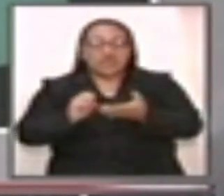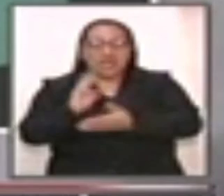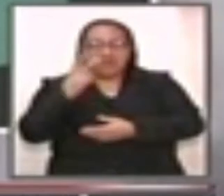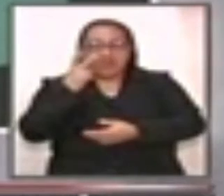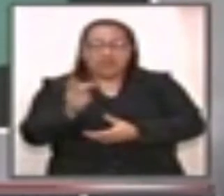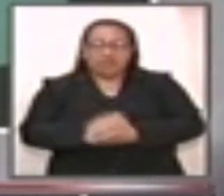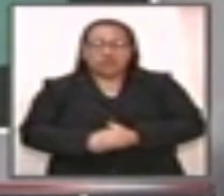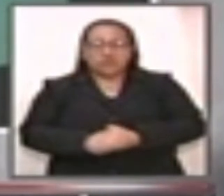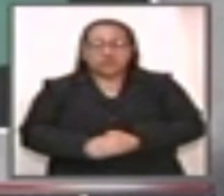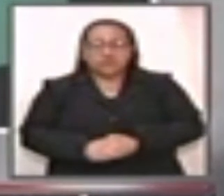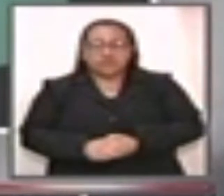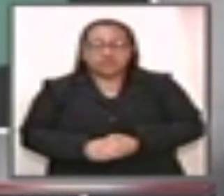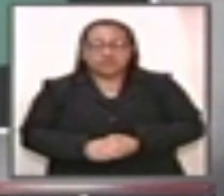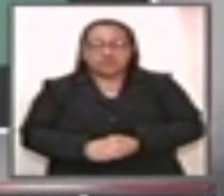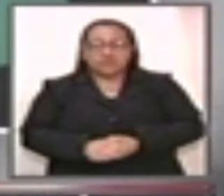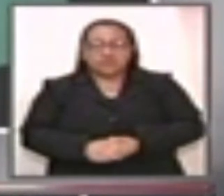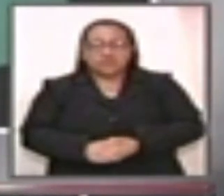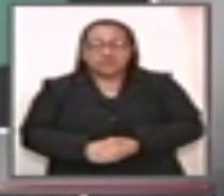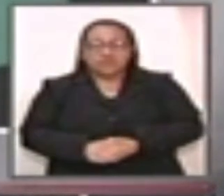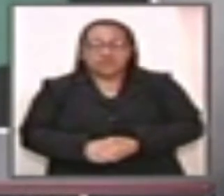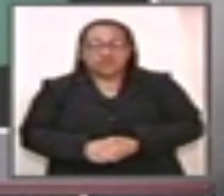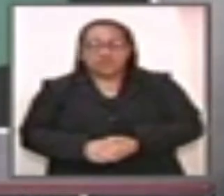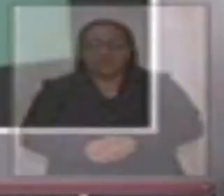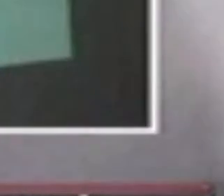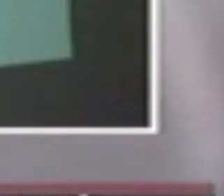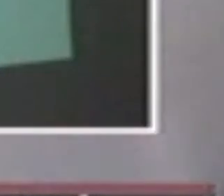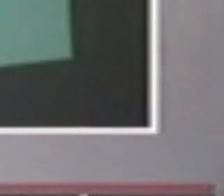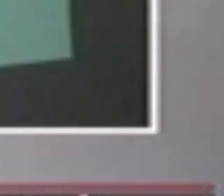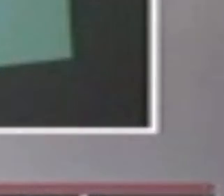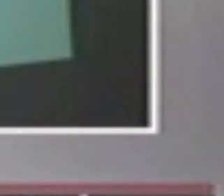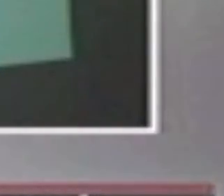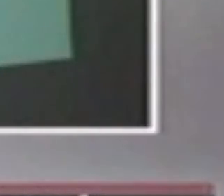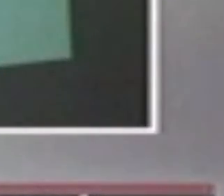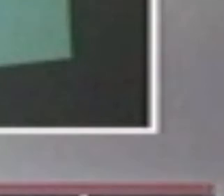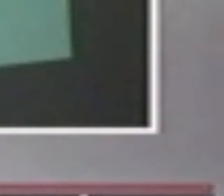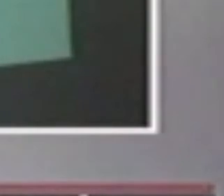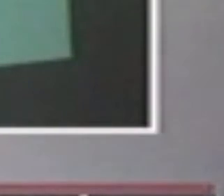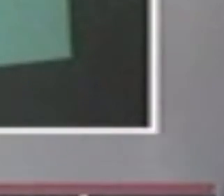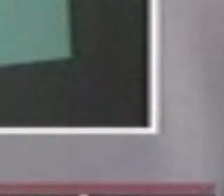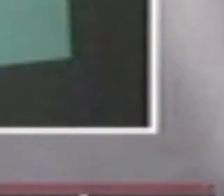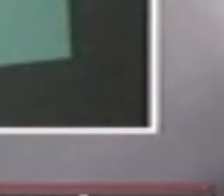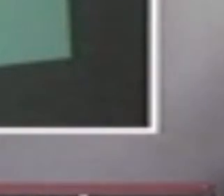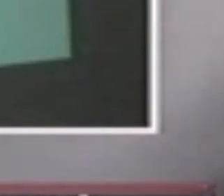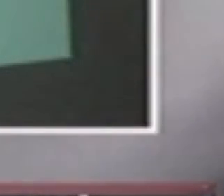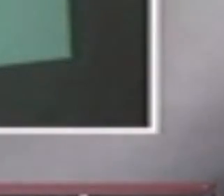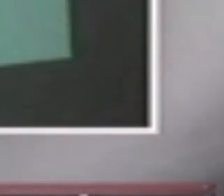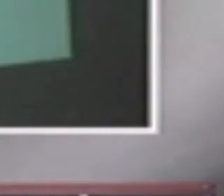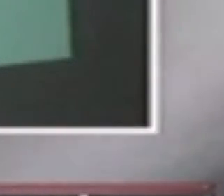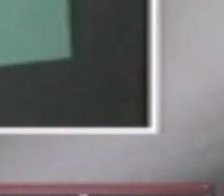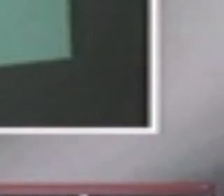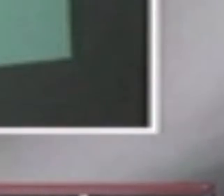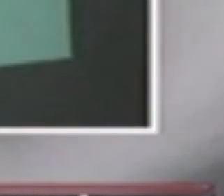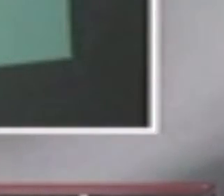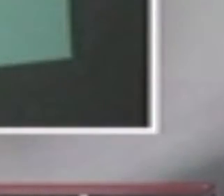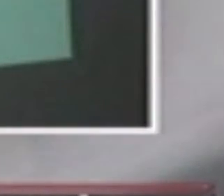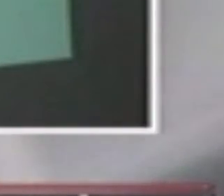vemos cómo tenemos 24 nuevos productos y servicios incorporados a la promoción de exportaciones. No me voy a detener en cada uno de ellos,